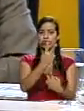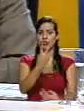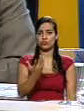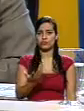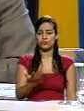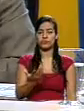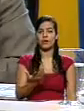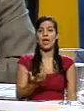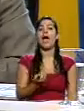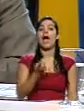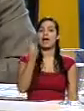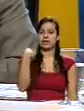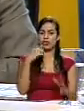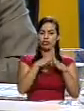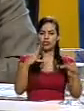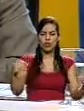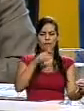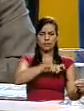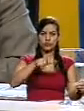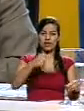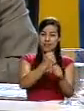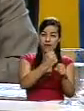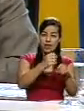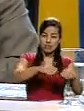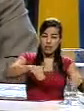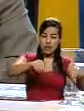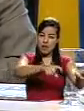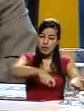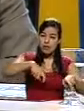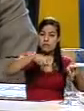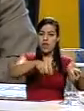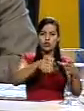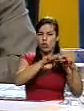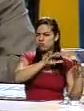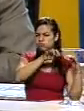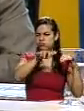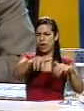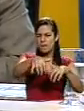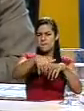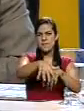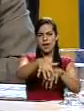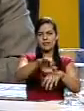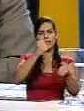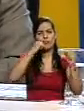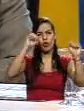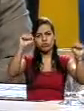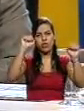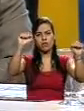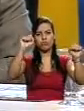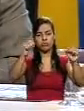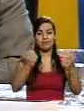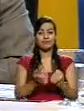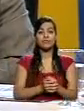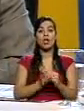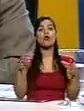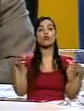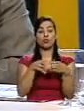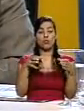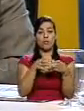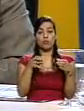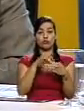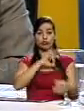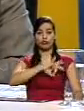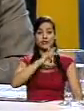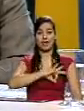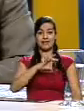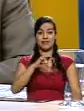campesinos salieron a la calle en protesta, en una marcha. El Frente Ezequiel Zamora convocó la marcha en protesta